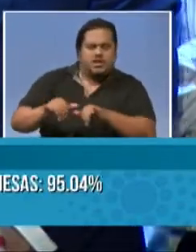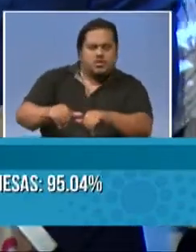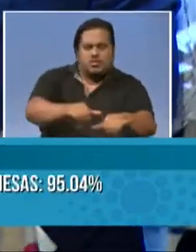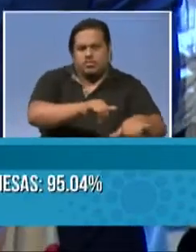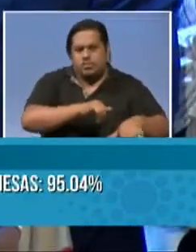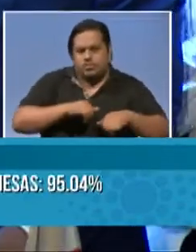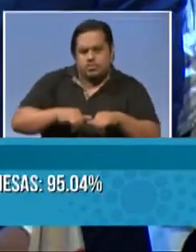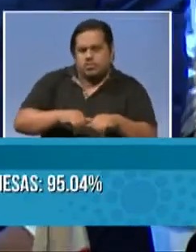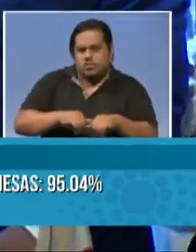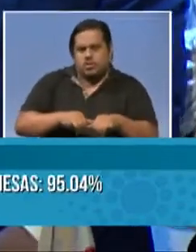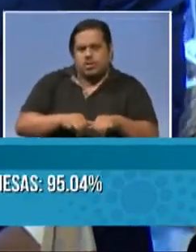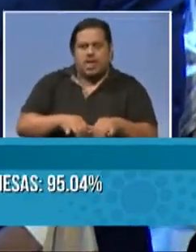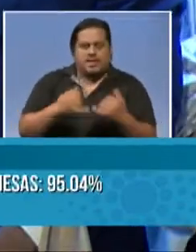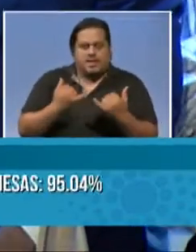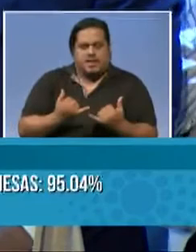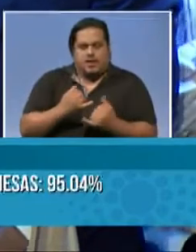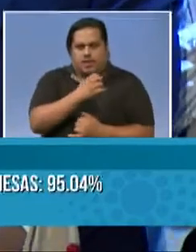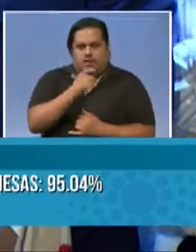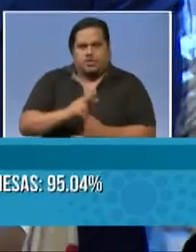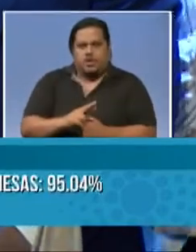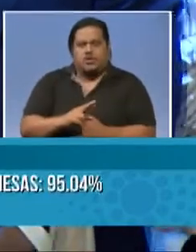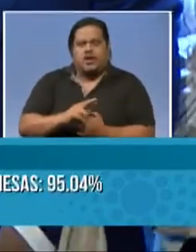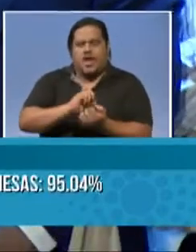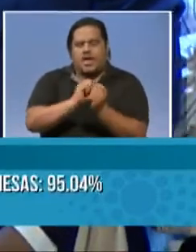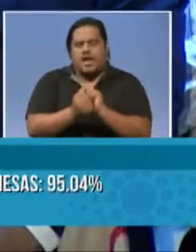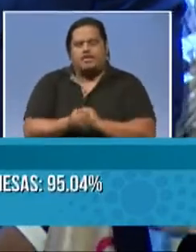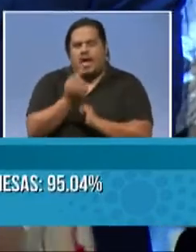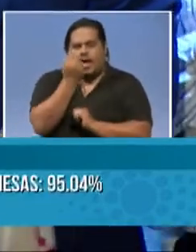todas. Desde ahora Costa Rica es una.